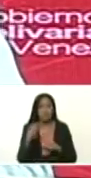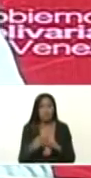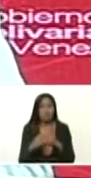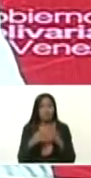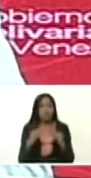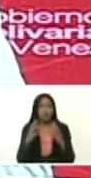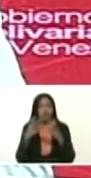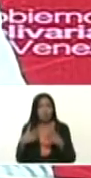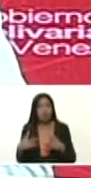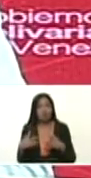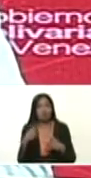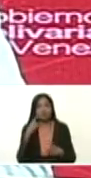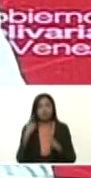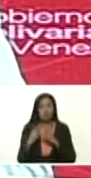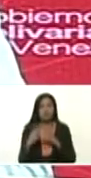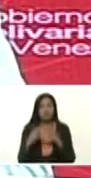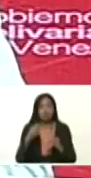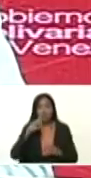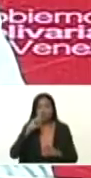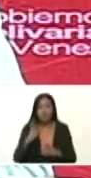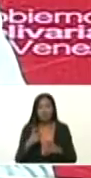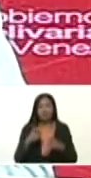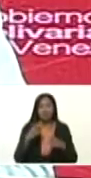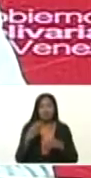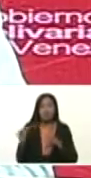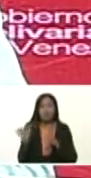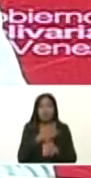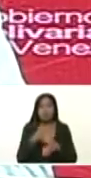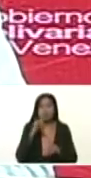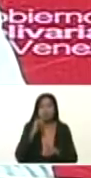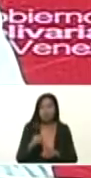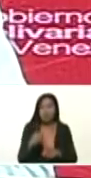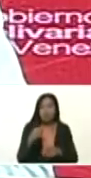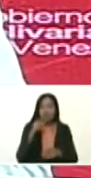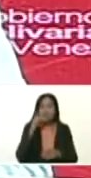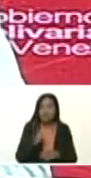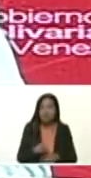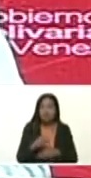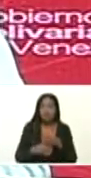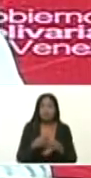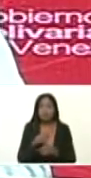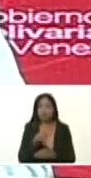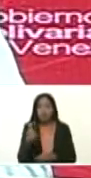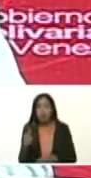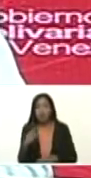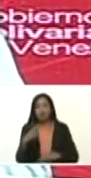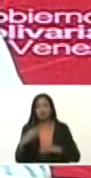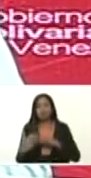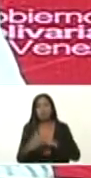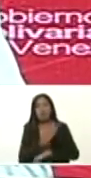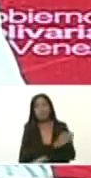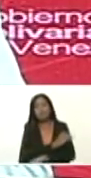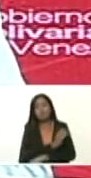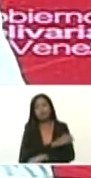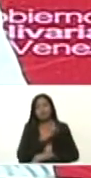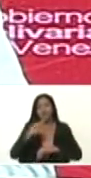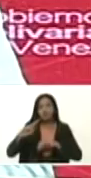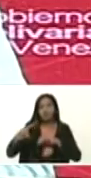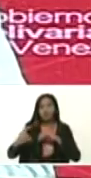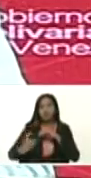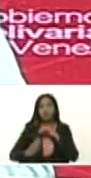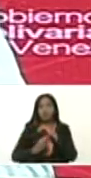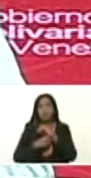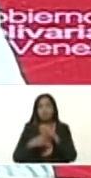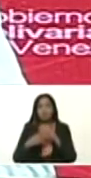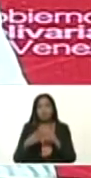las empresas ante las amenazas de ataques terroristas, criminales, de la oposición guaidocista, de